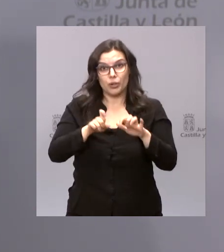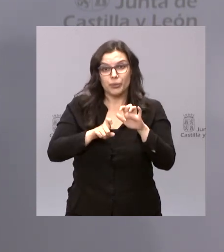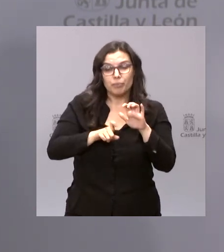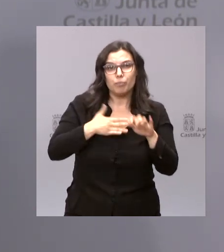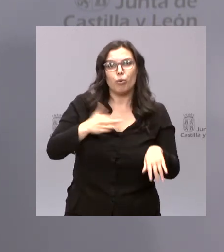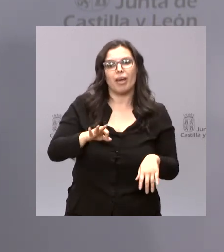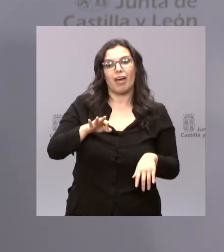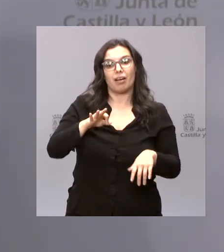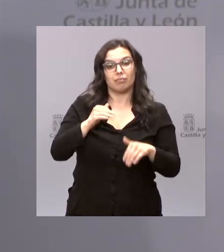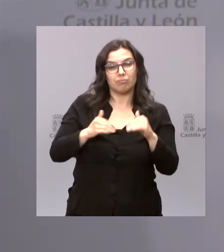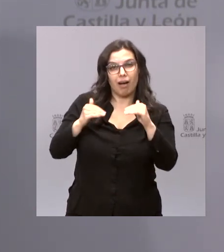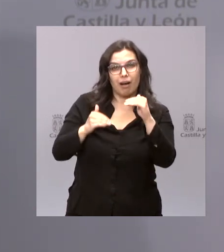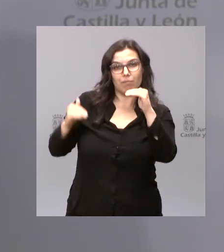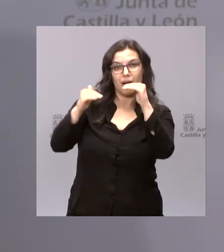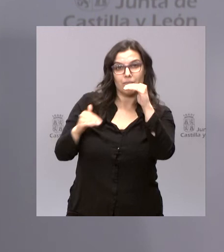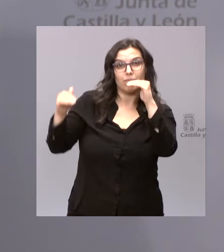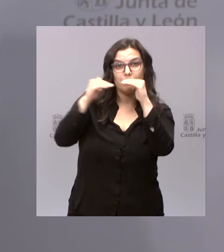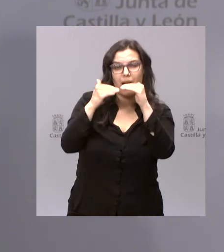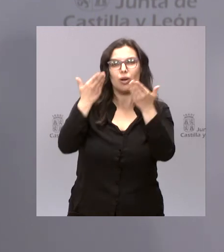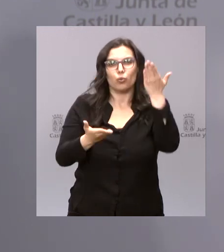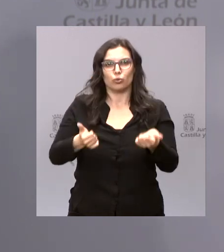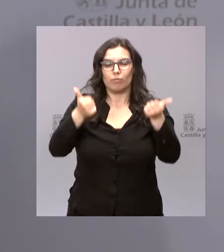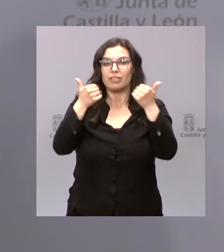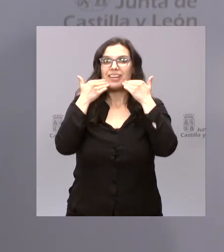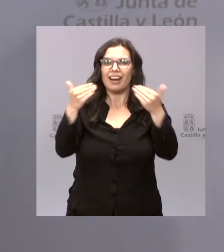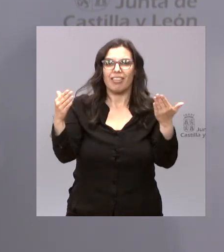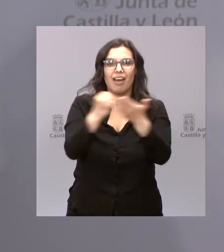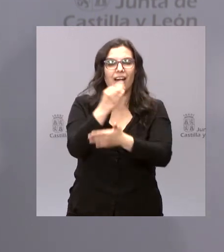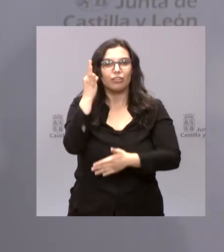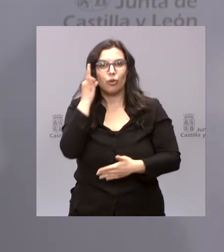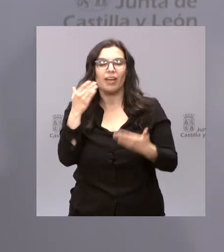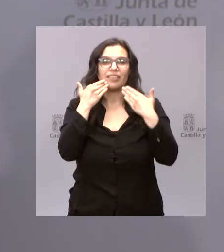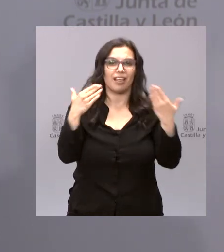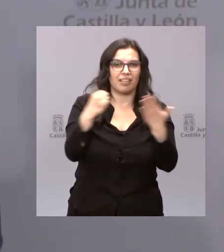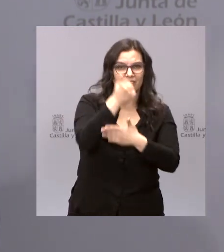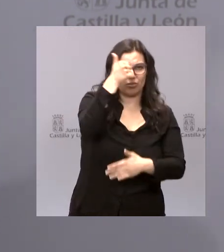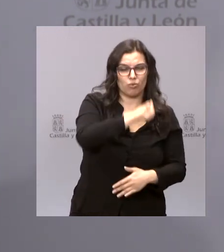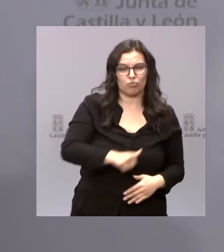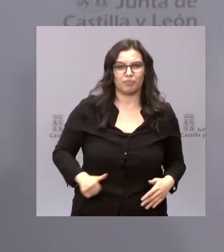vez más iguales y más justos. Muchas gracias a todas, muchas gracias a todos.